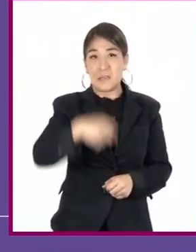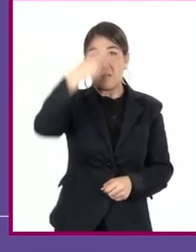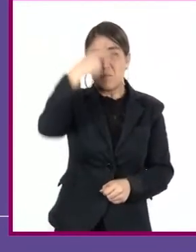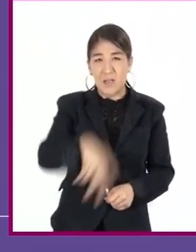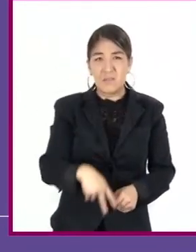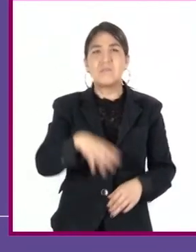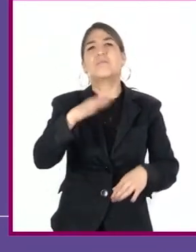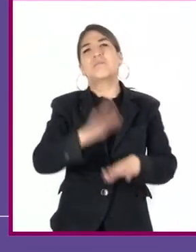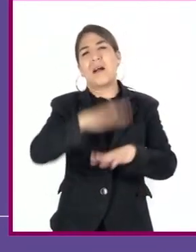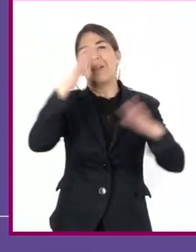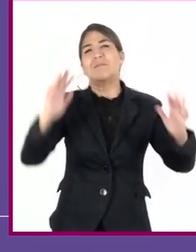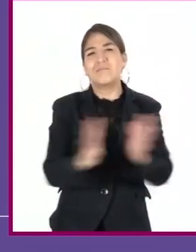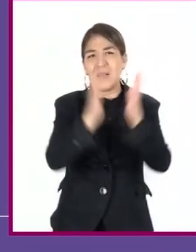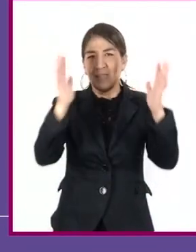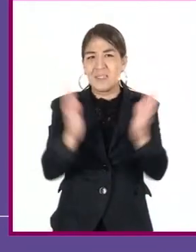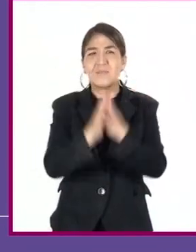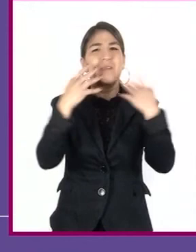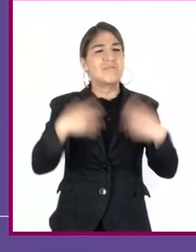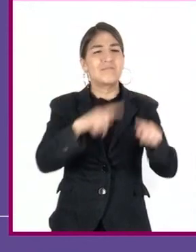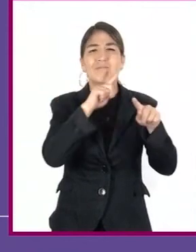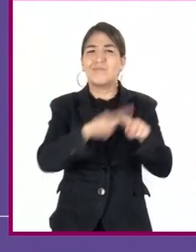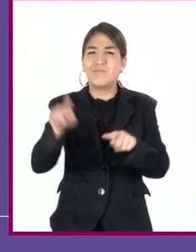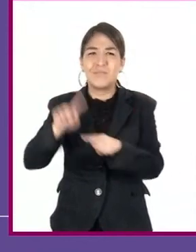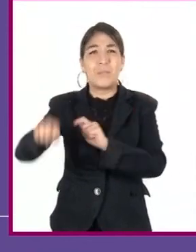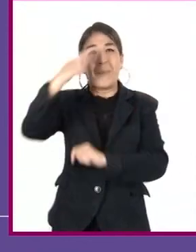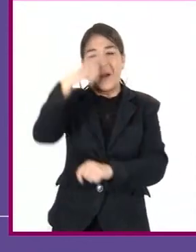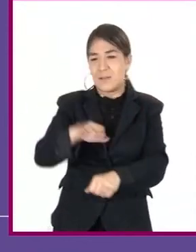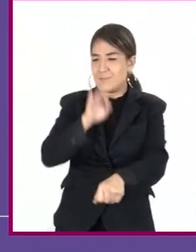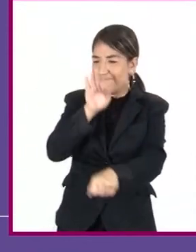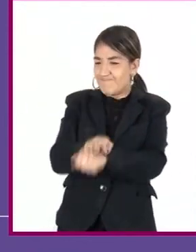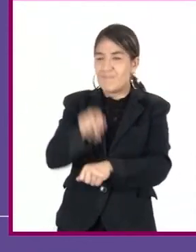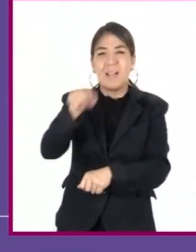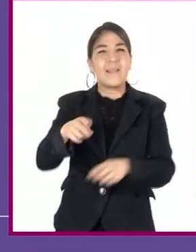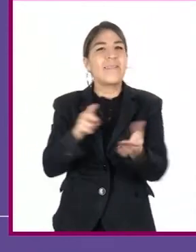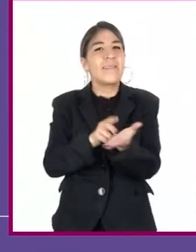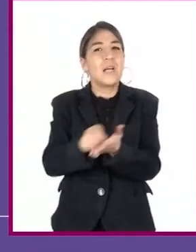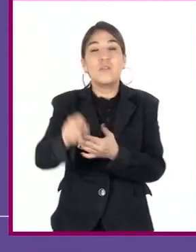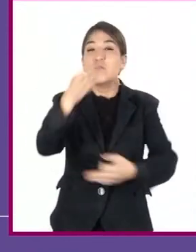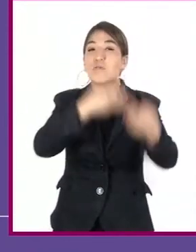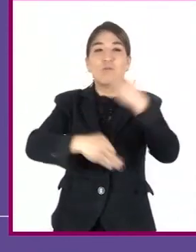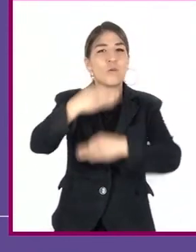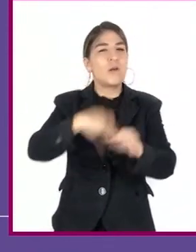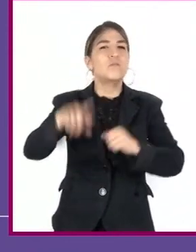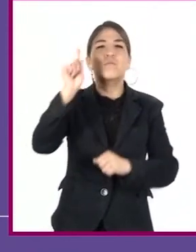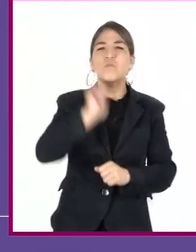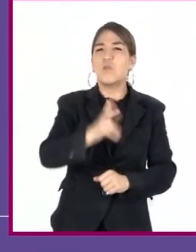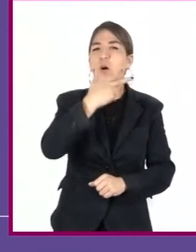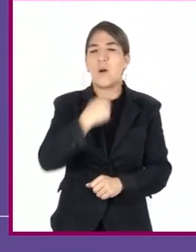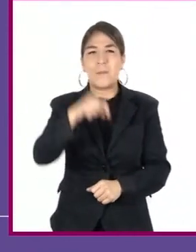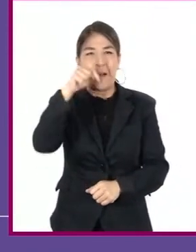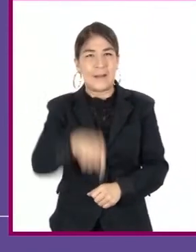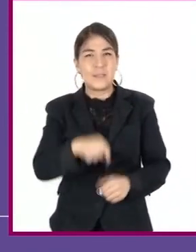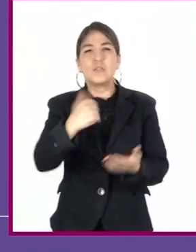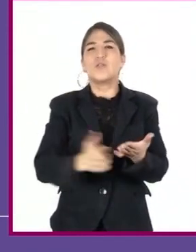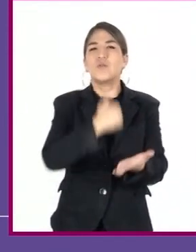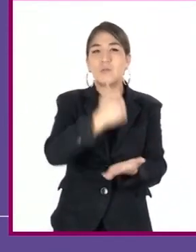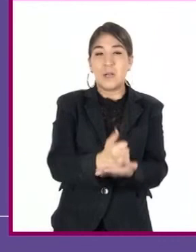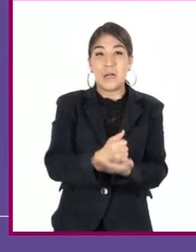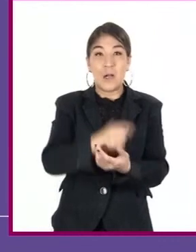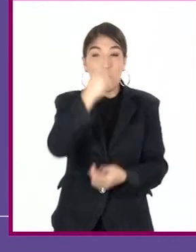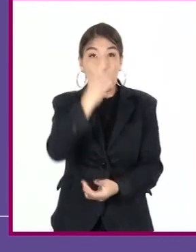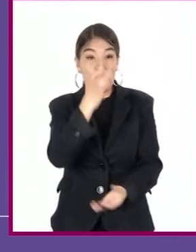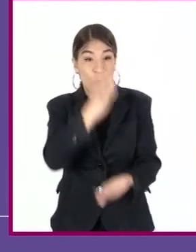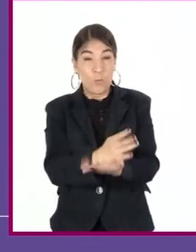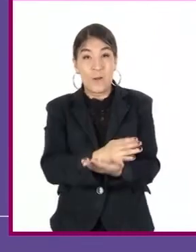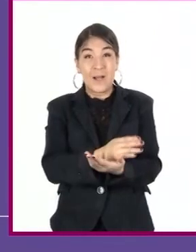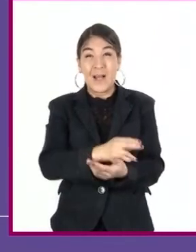una participación incansable por defender los derechos de todas y todos los ciudadanos, no solo a nivel nacional,